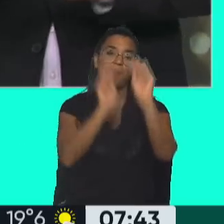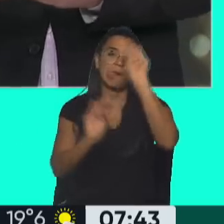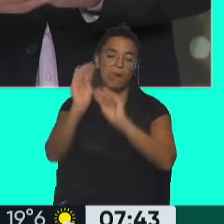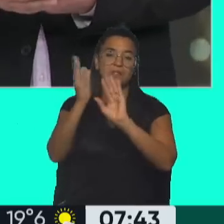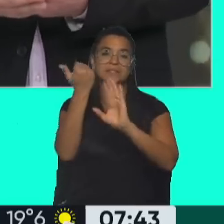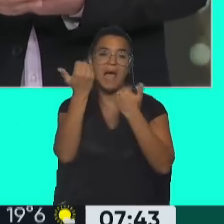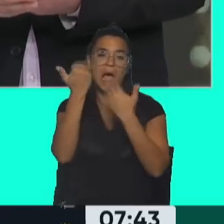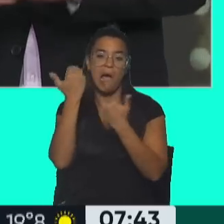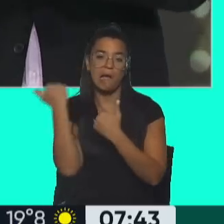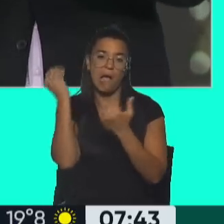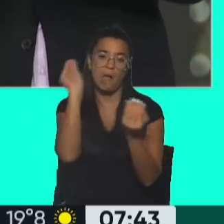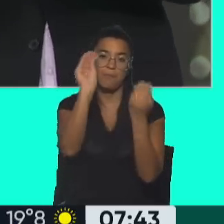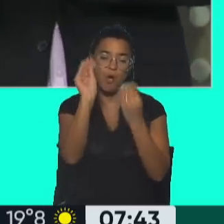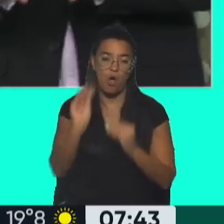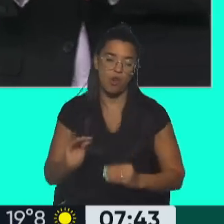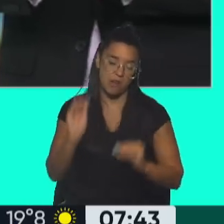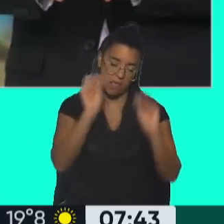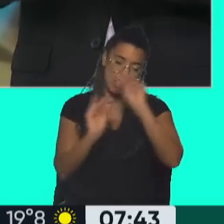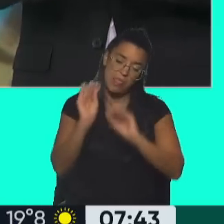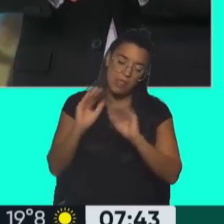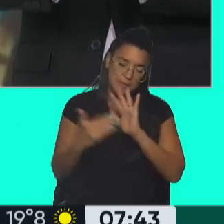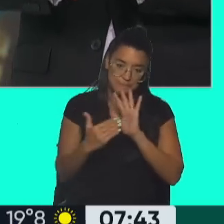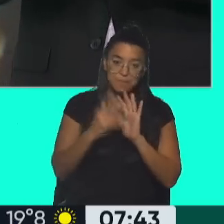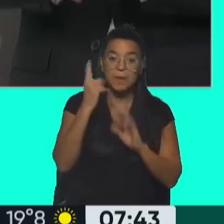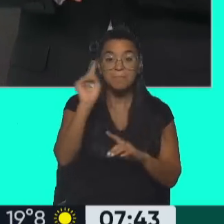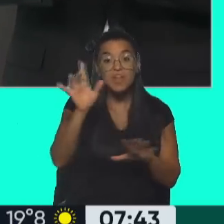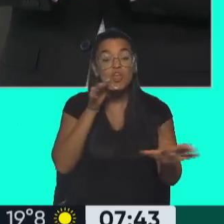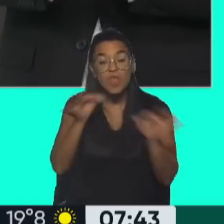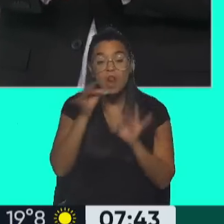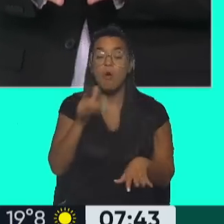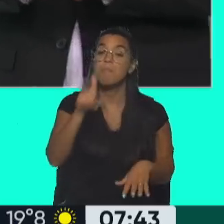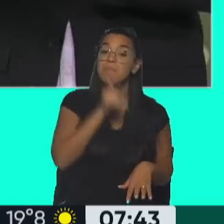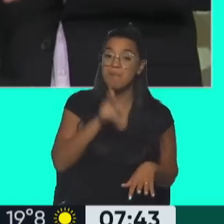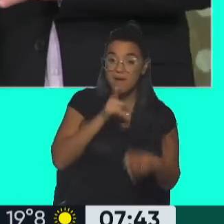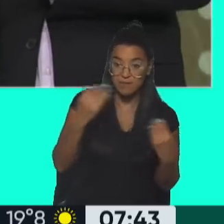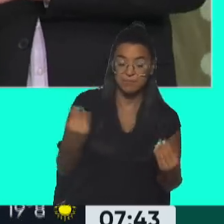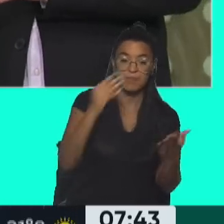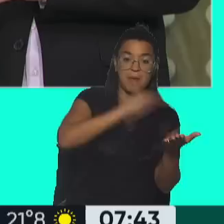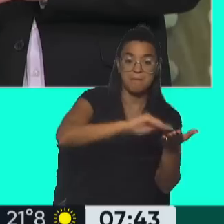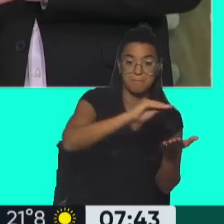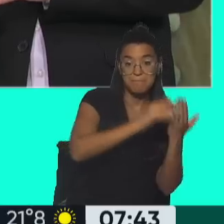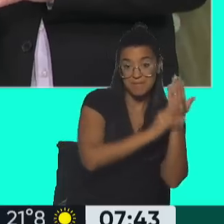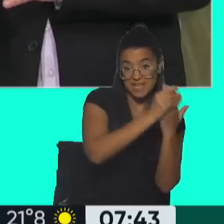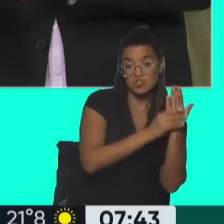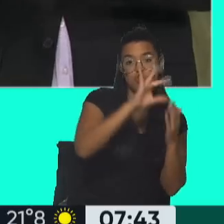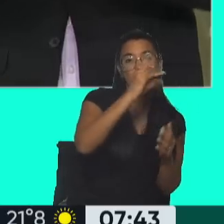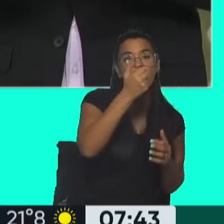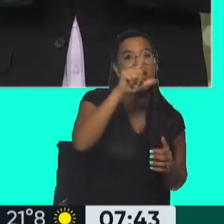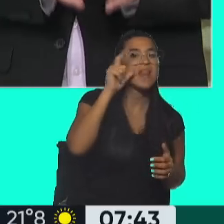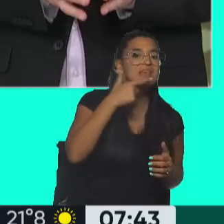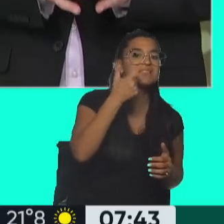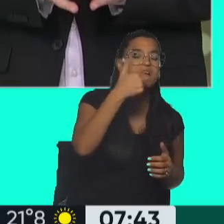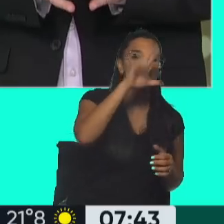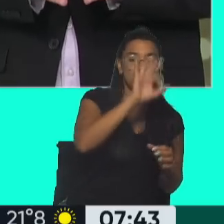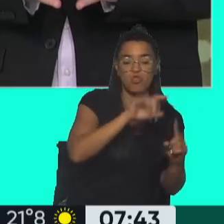suprimidas, que hayan sido editados. Pero en lo central, el diálogo parece ser del ministro Marcelo D'Alessandro con